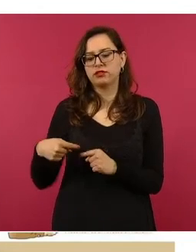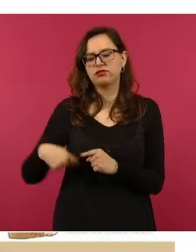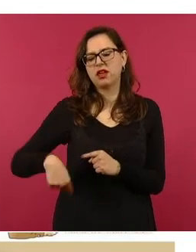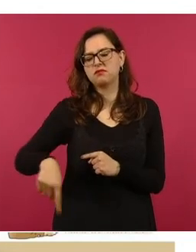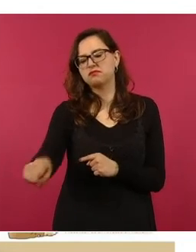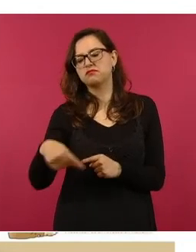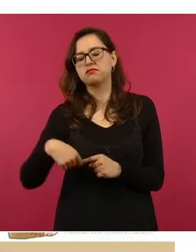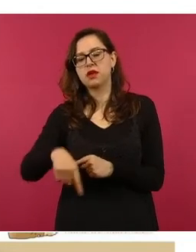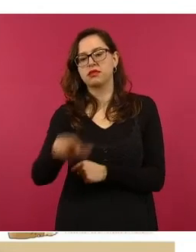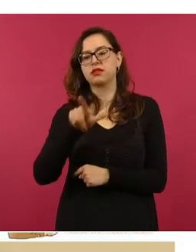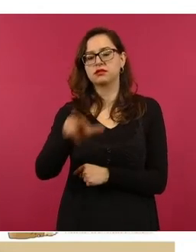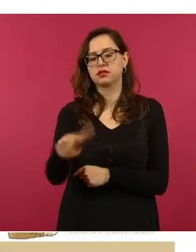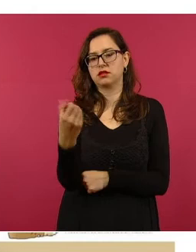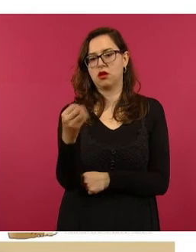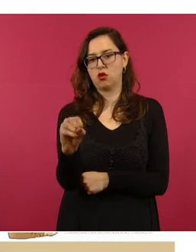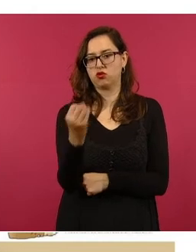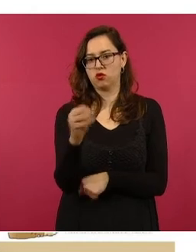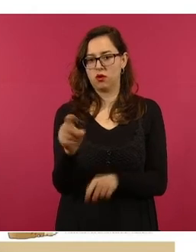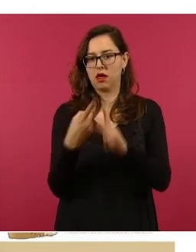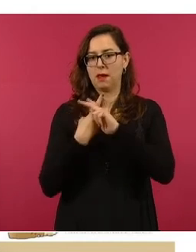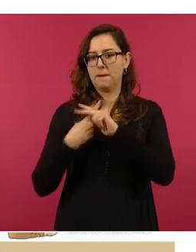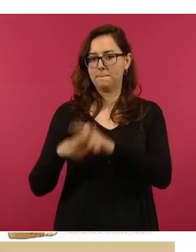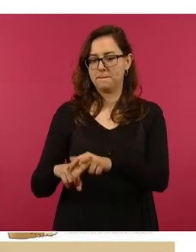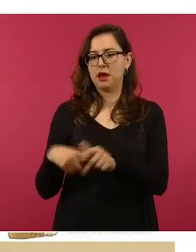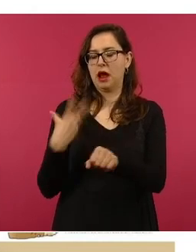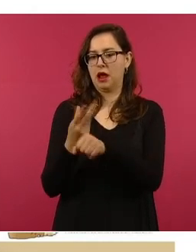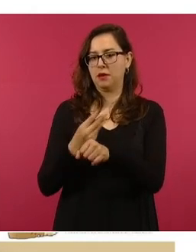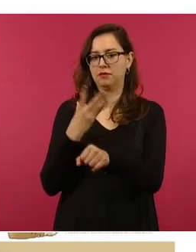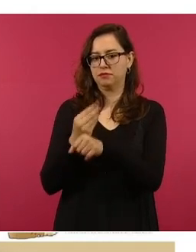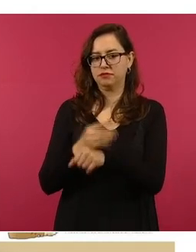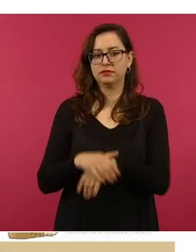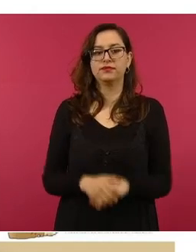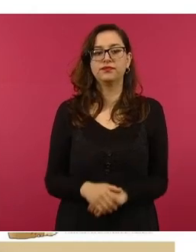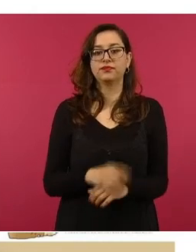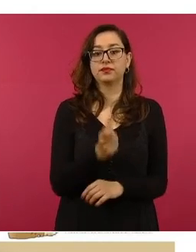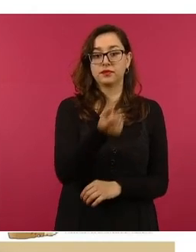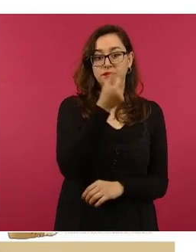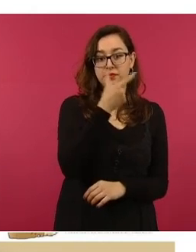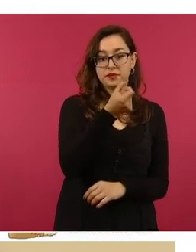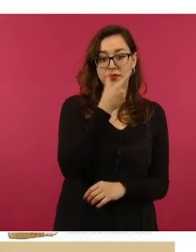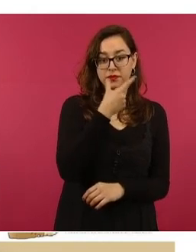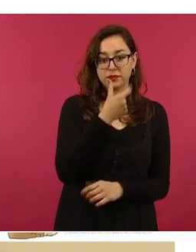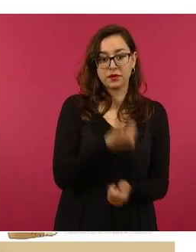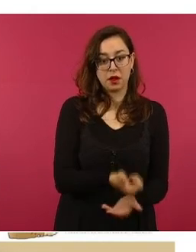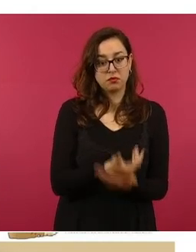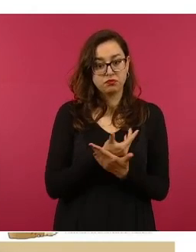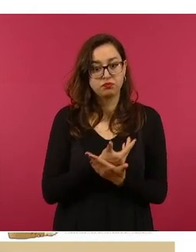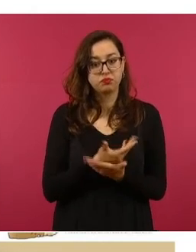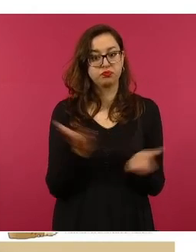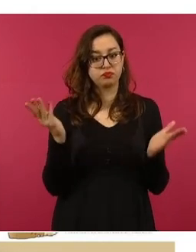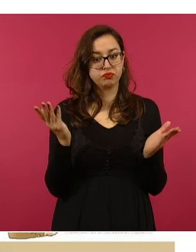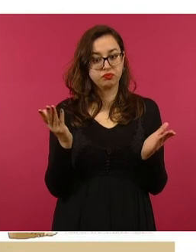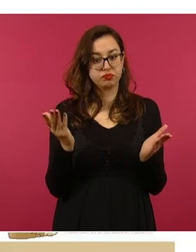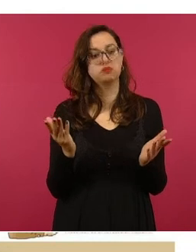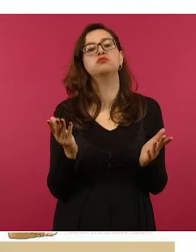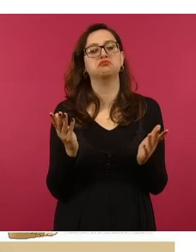17 de octubre. El abasto alcanzó un nivel por ahora ya por encima